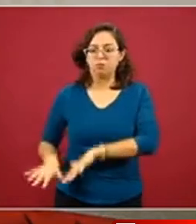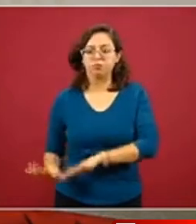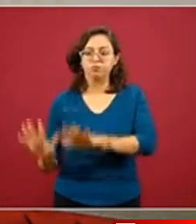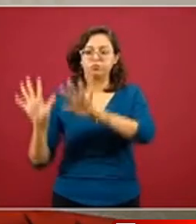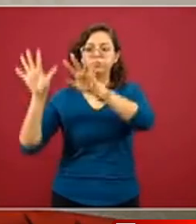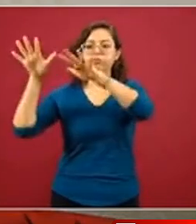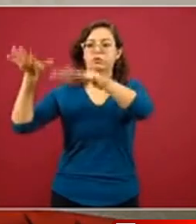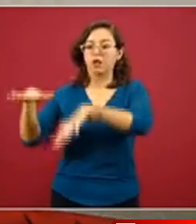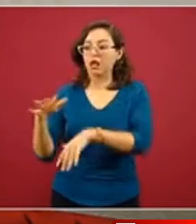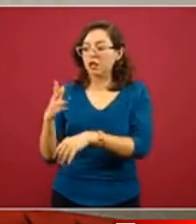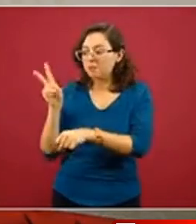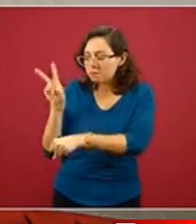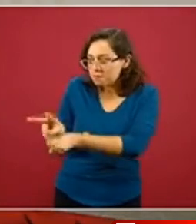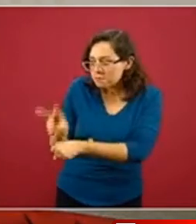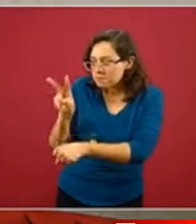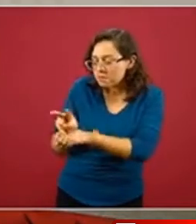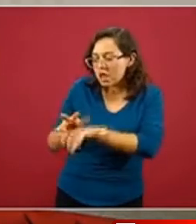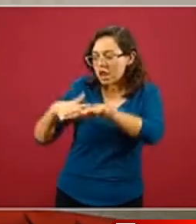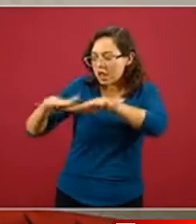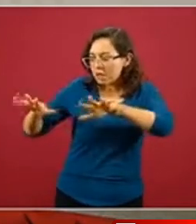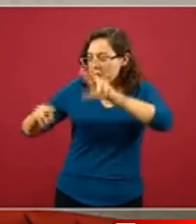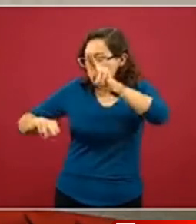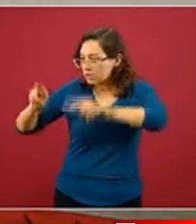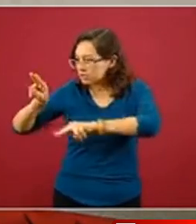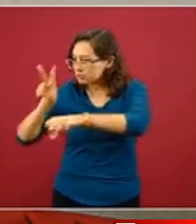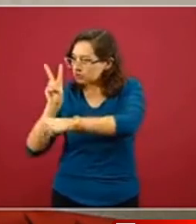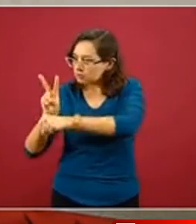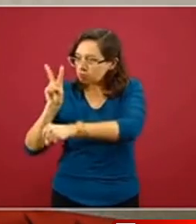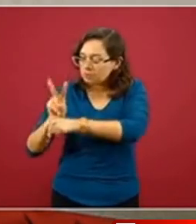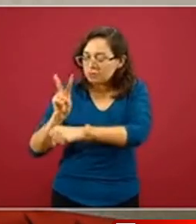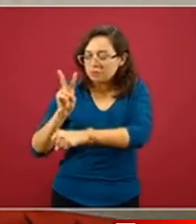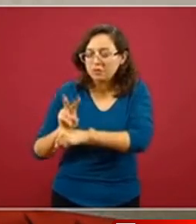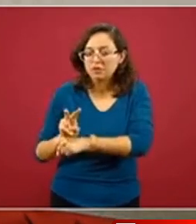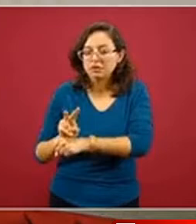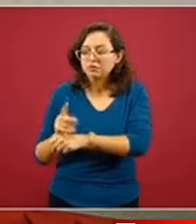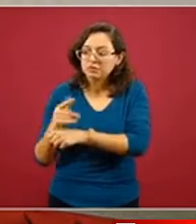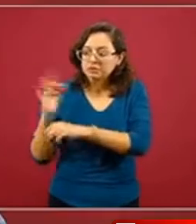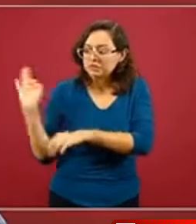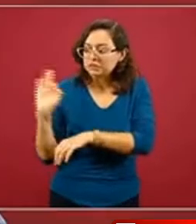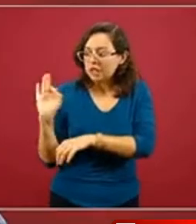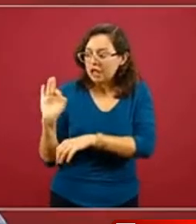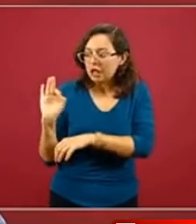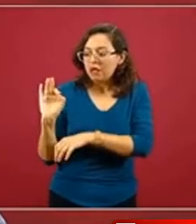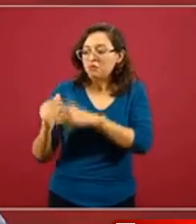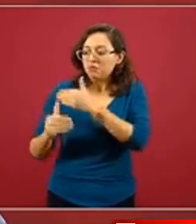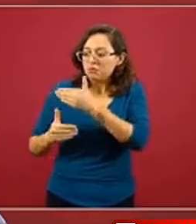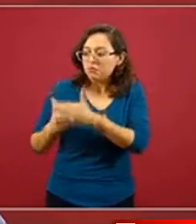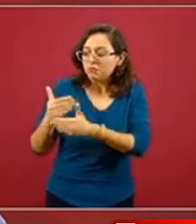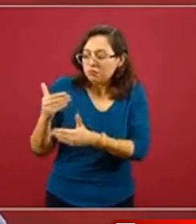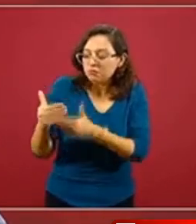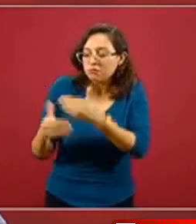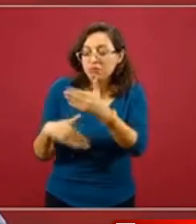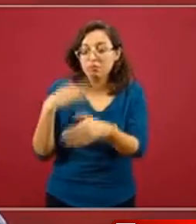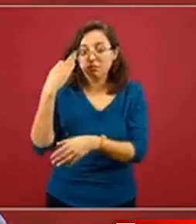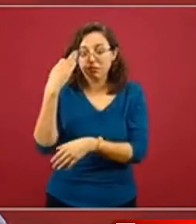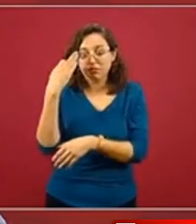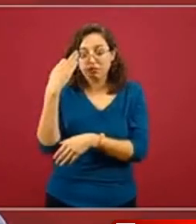un monitoreo puntual de los niveles del mar y las repercusiones. Sin embargo, en la medida que esto se